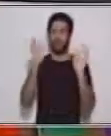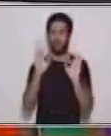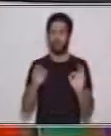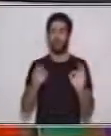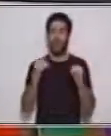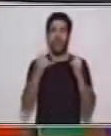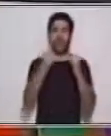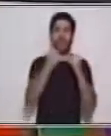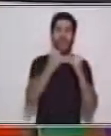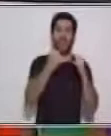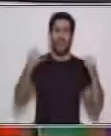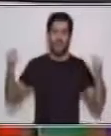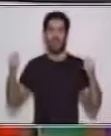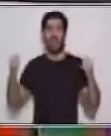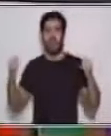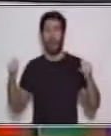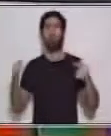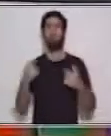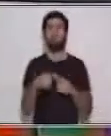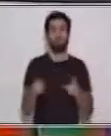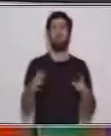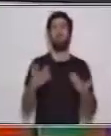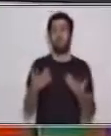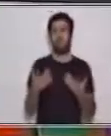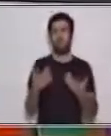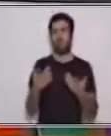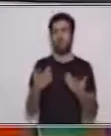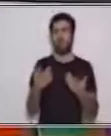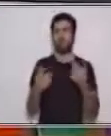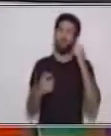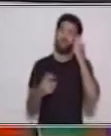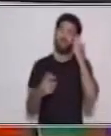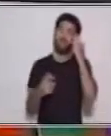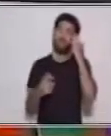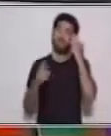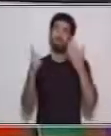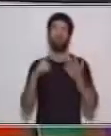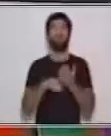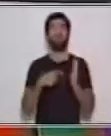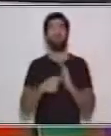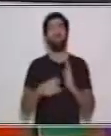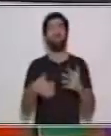lineal, ¿verdad? Pero el nombre, digamos,